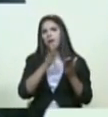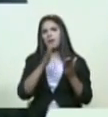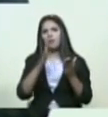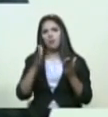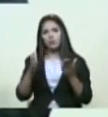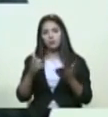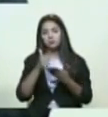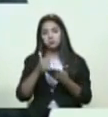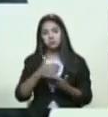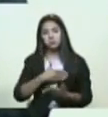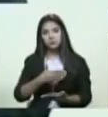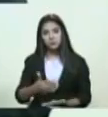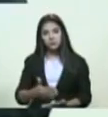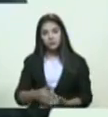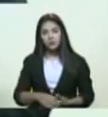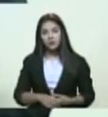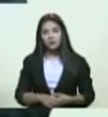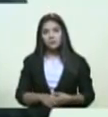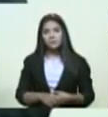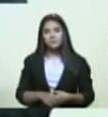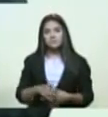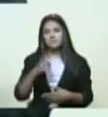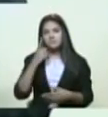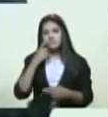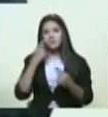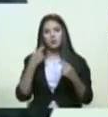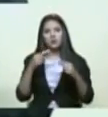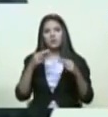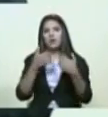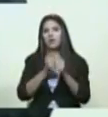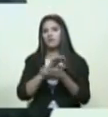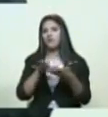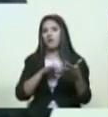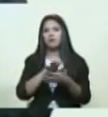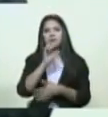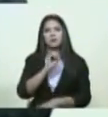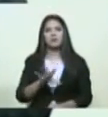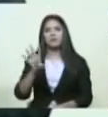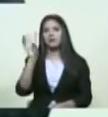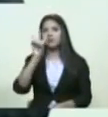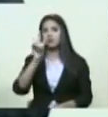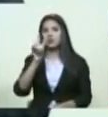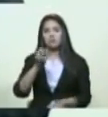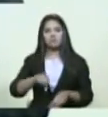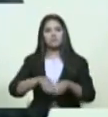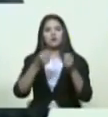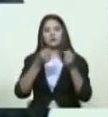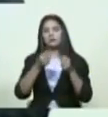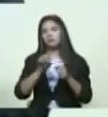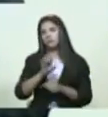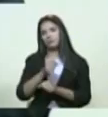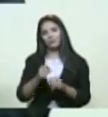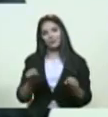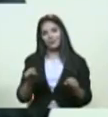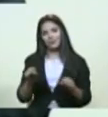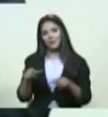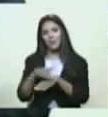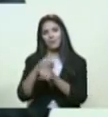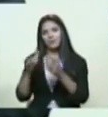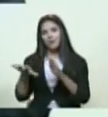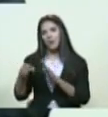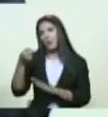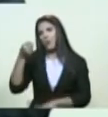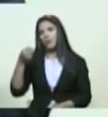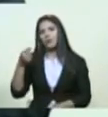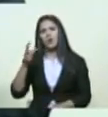contribuyeron a exacerbar los niveles de violencia de este país. Y eso no puede ser. Un Ministerio Público no puede